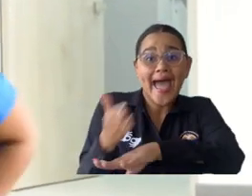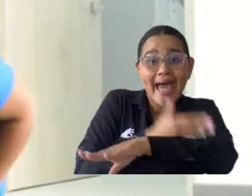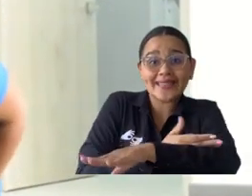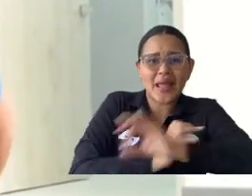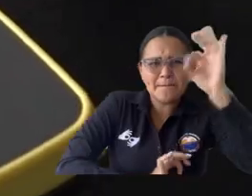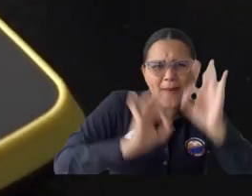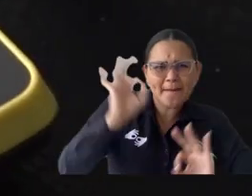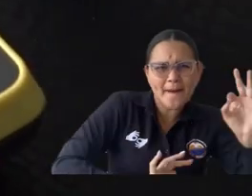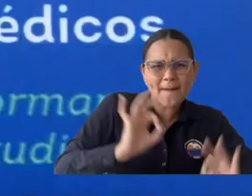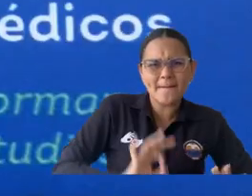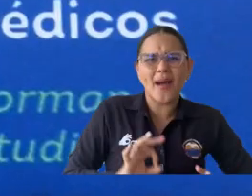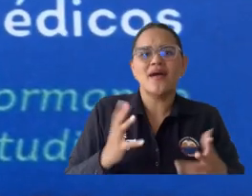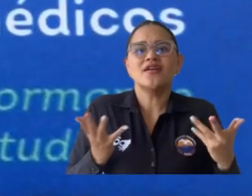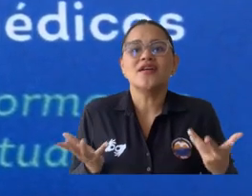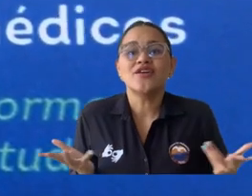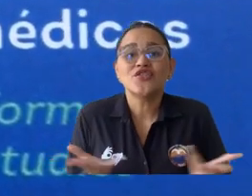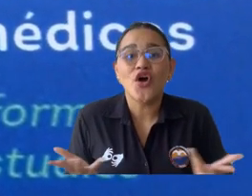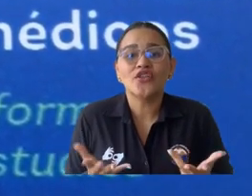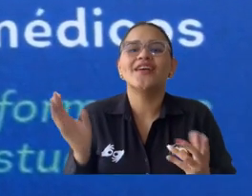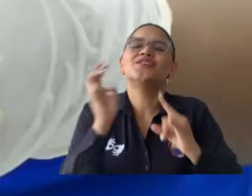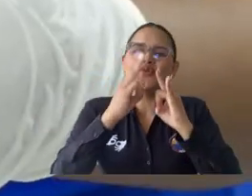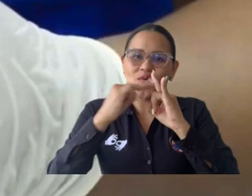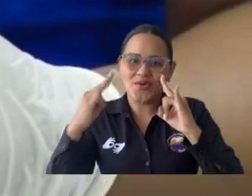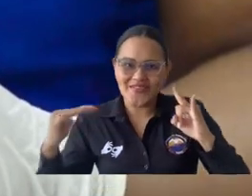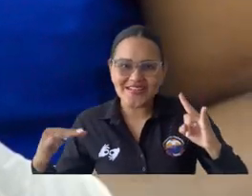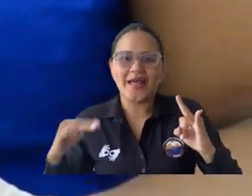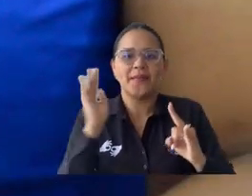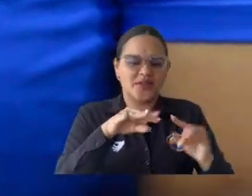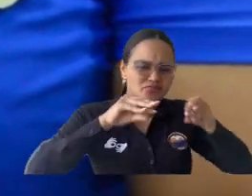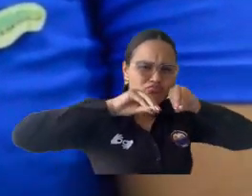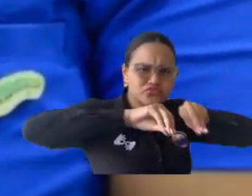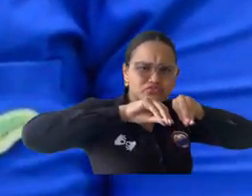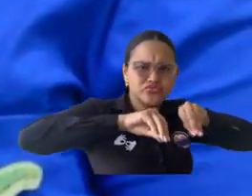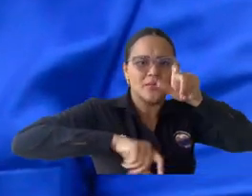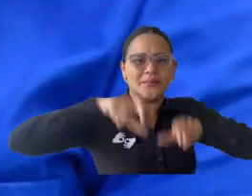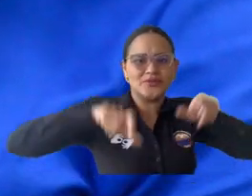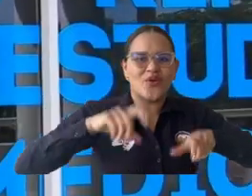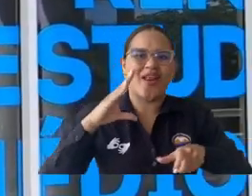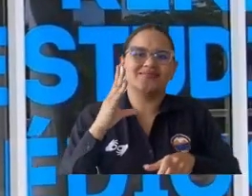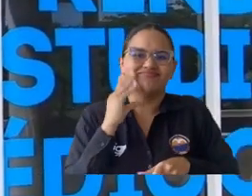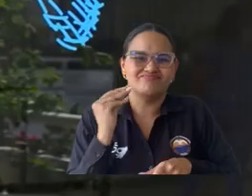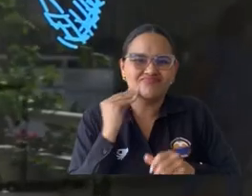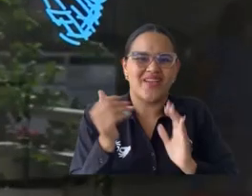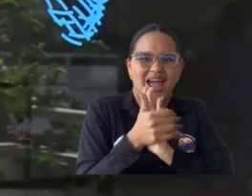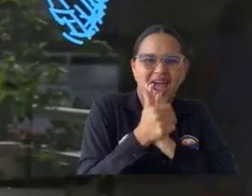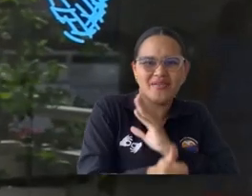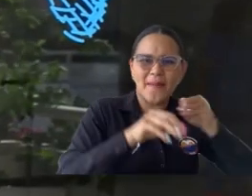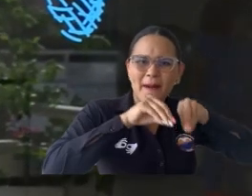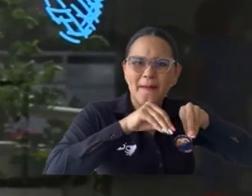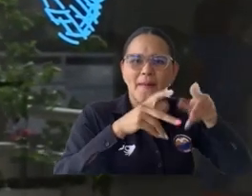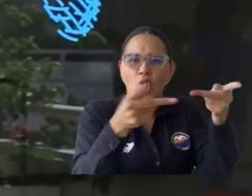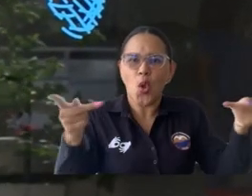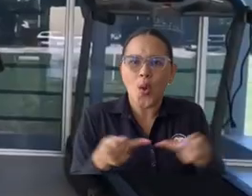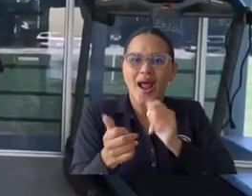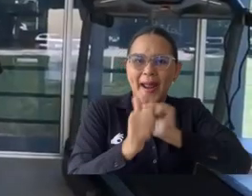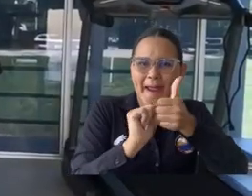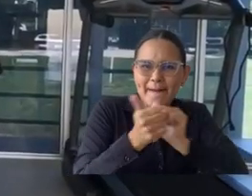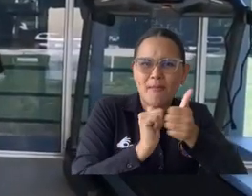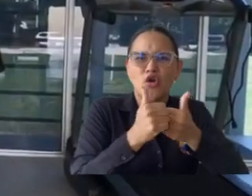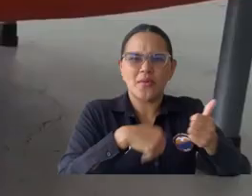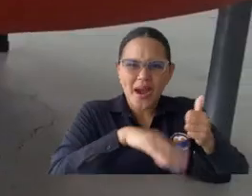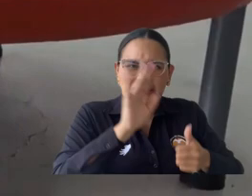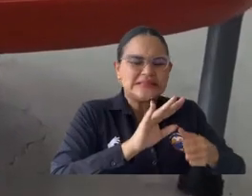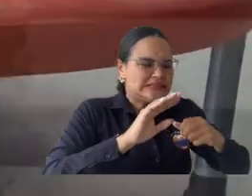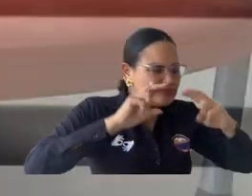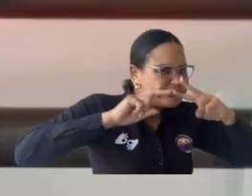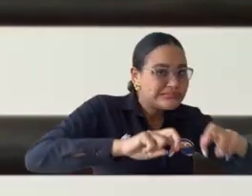con atención de profesionales especializados y espacios de preparación en la Universidad del Magdalena a través del Centro de Alto Rendimiento y Estudios Biomédicos.